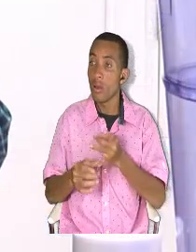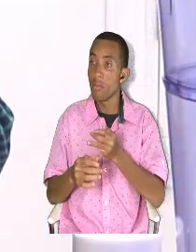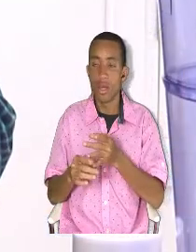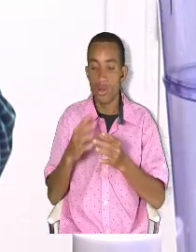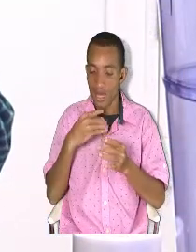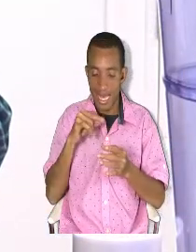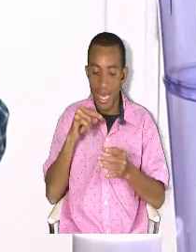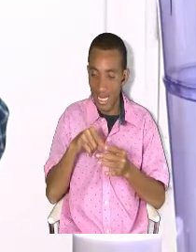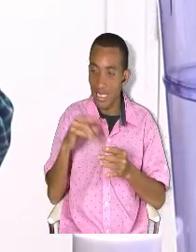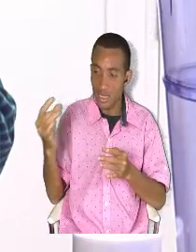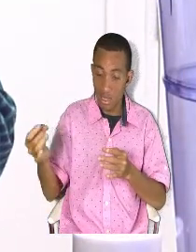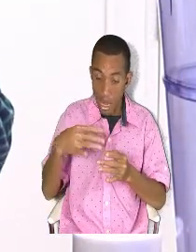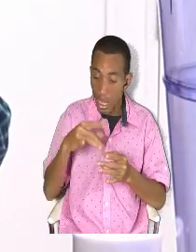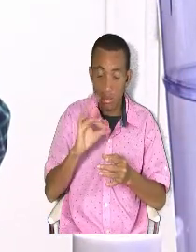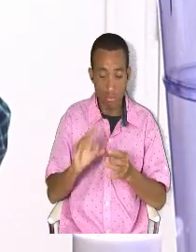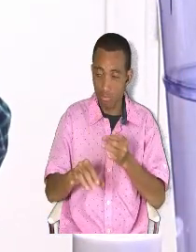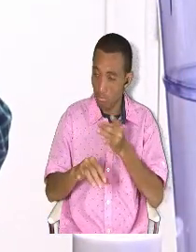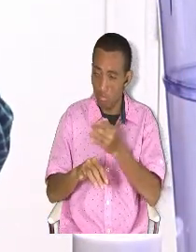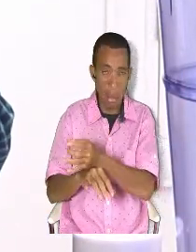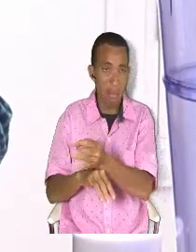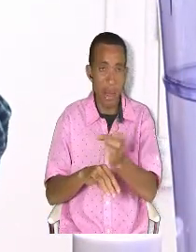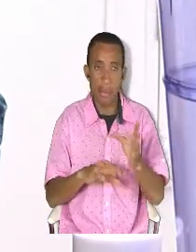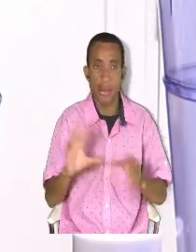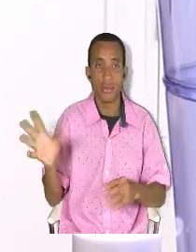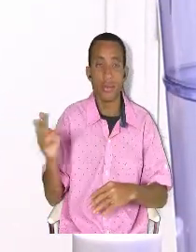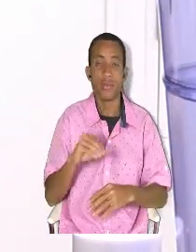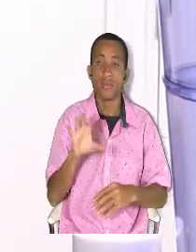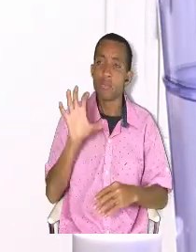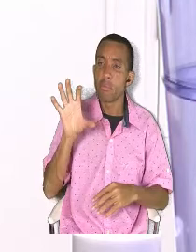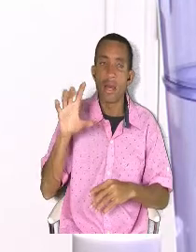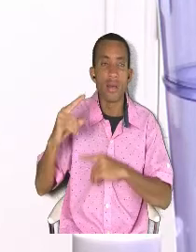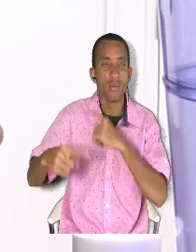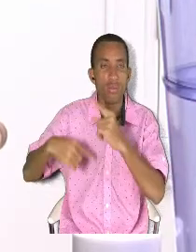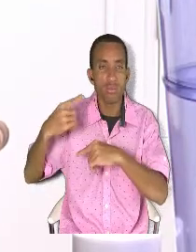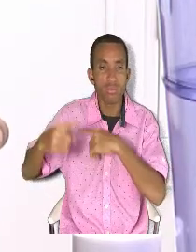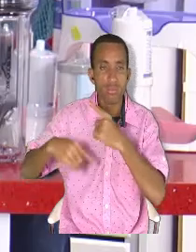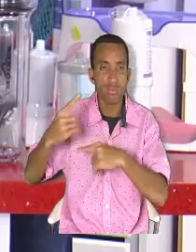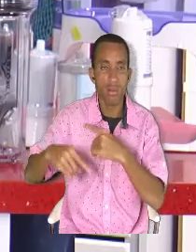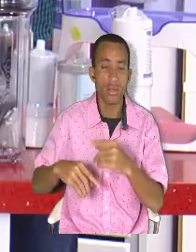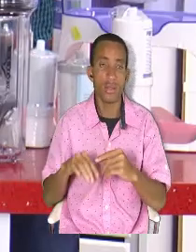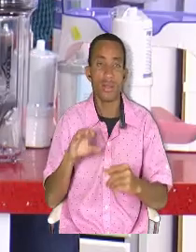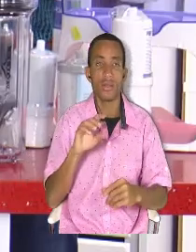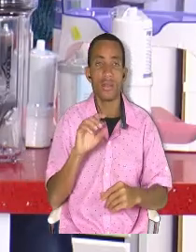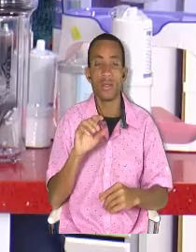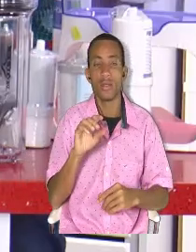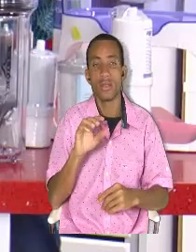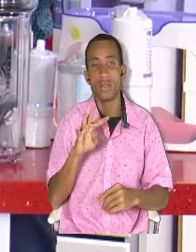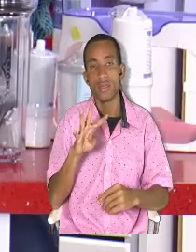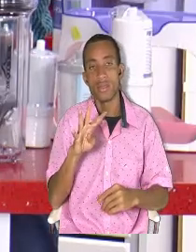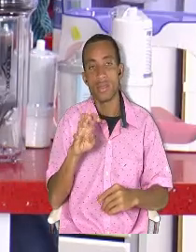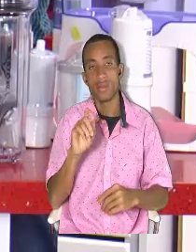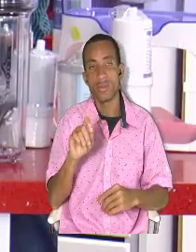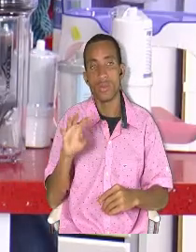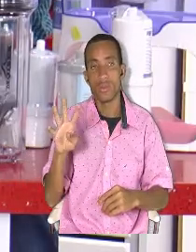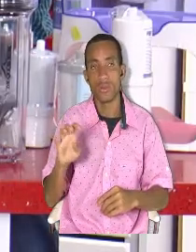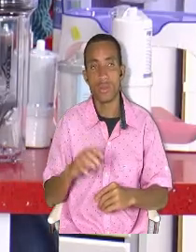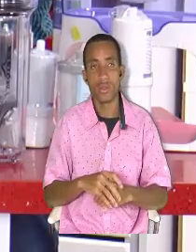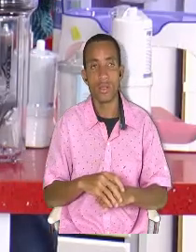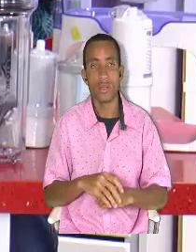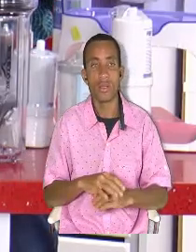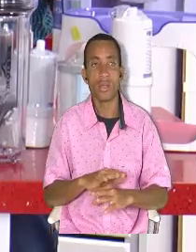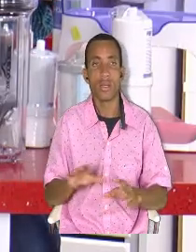adulto, una cerámica microporosa de 0.9 micras, menos de una micra. Menos de una micra, eso es casi